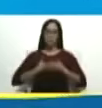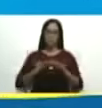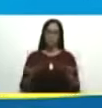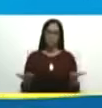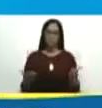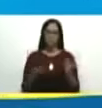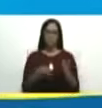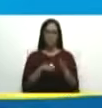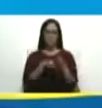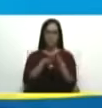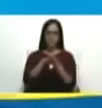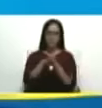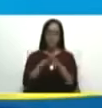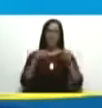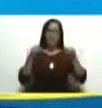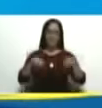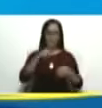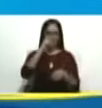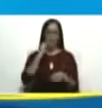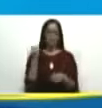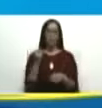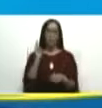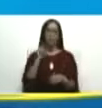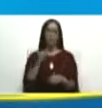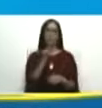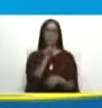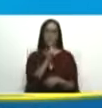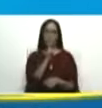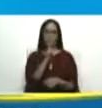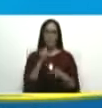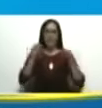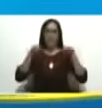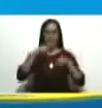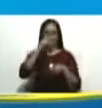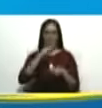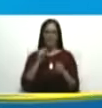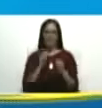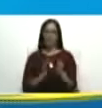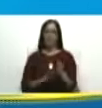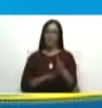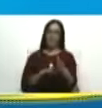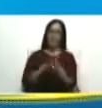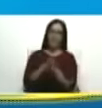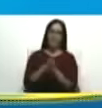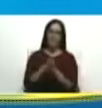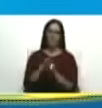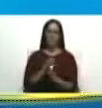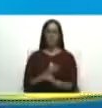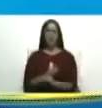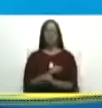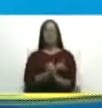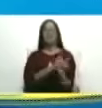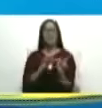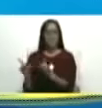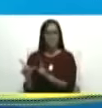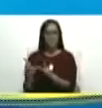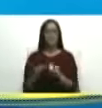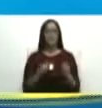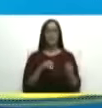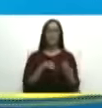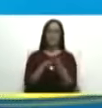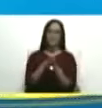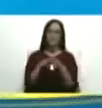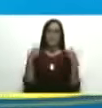año sea, como usted lo ha anunciado, el año del salto definitivo para el desarrollo, para la